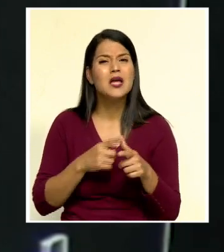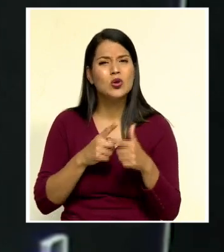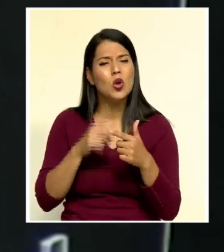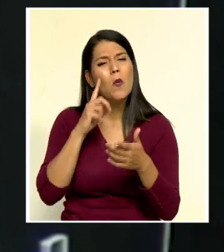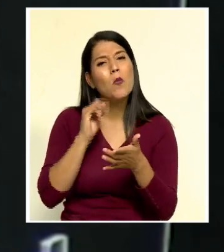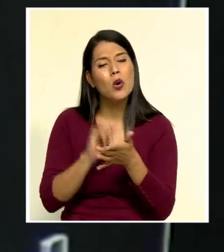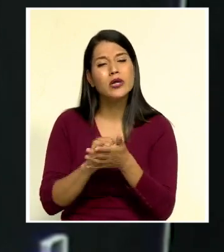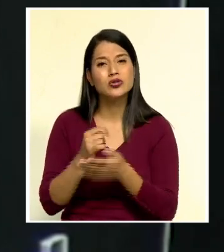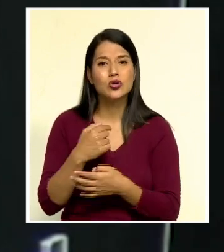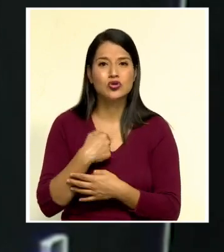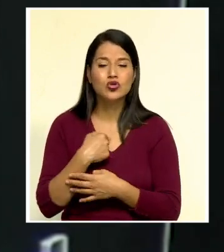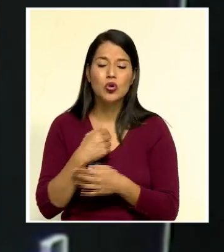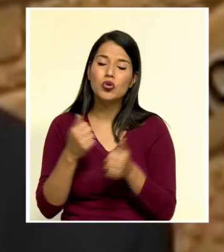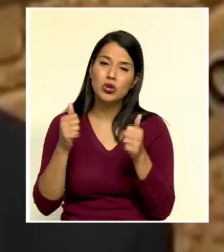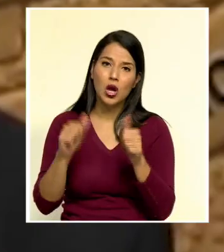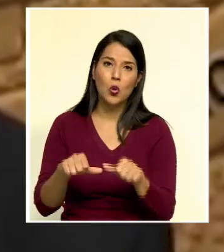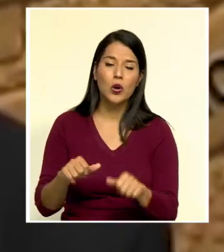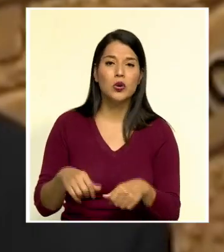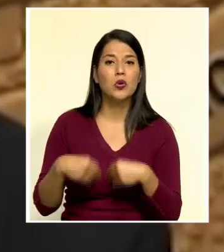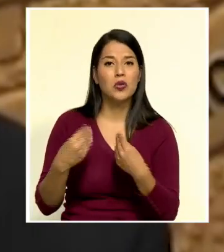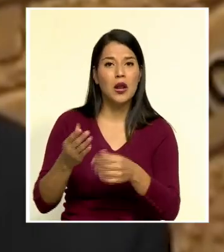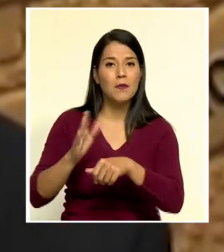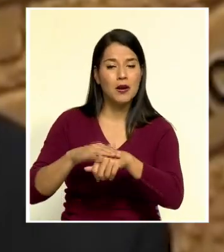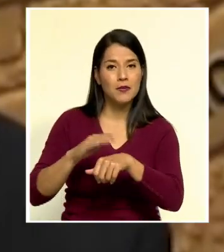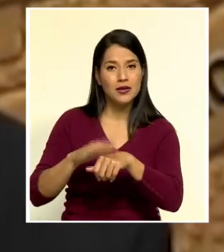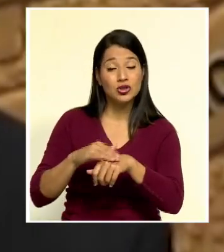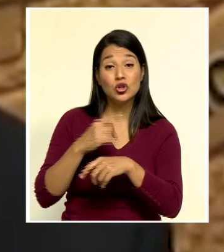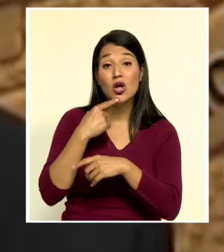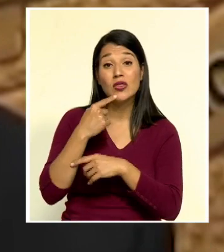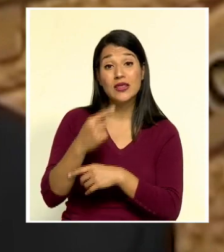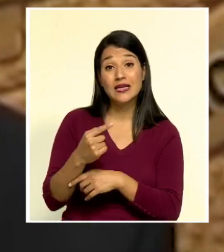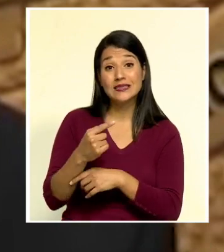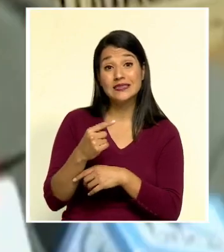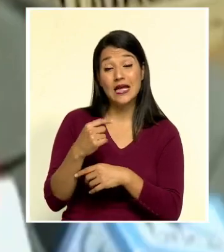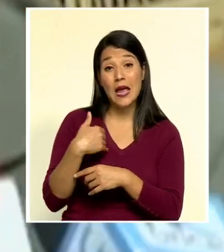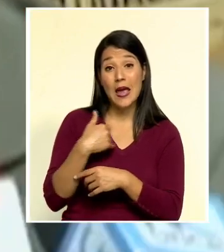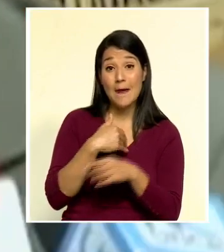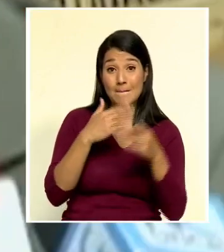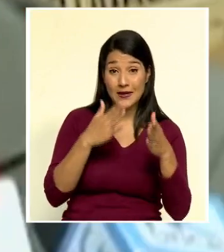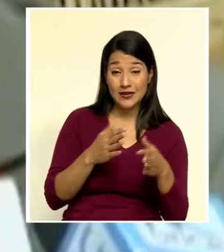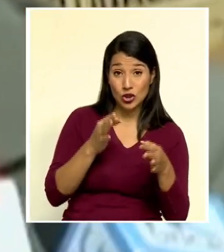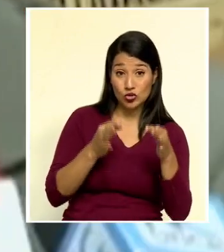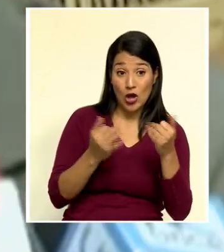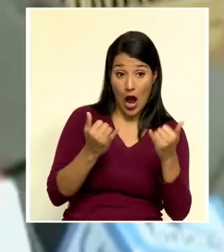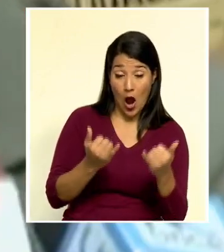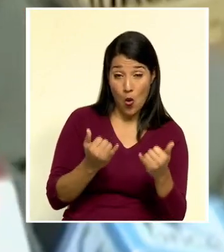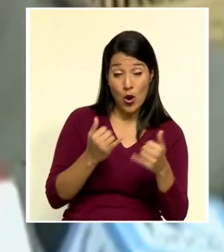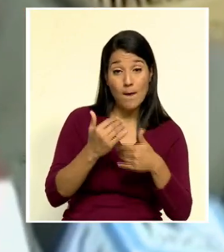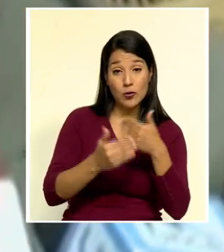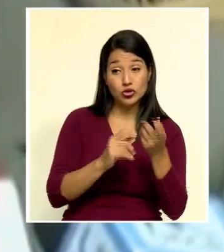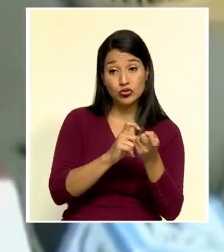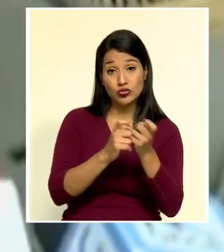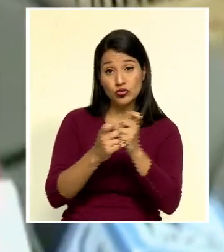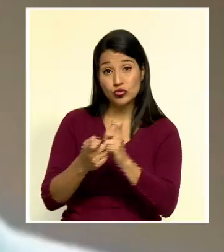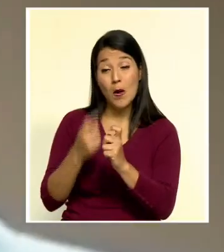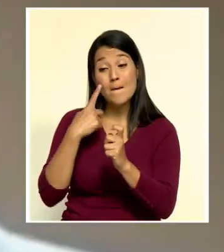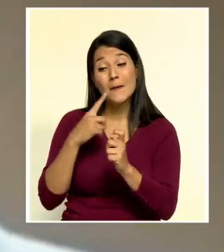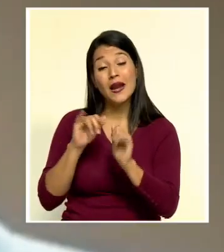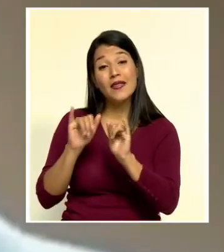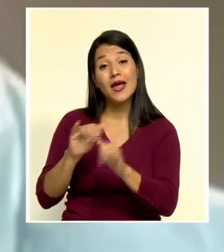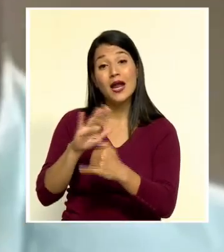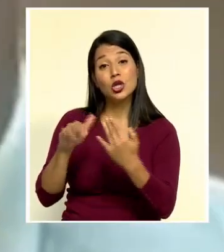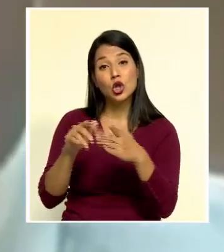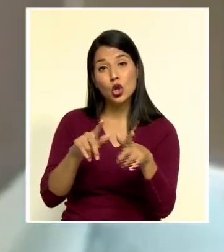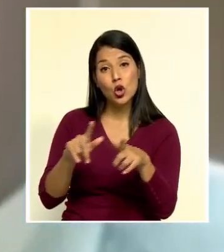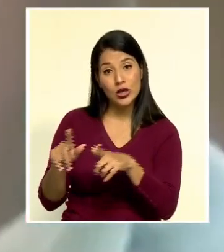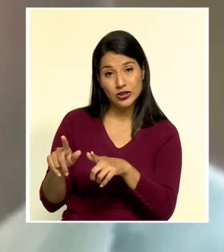yo estuve de acuerdo. Campos dijo que se encuentra realizando el proceso de transición y dejando todo listo en su actual puesto